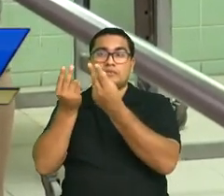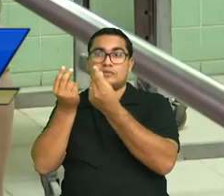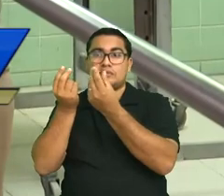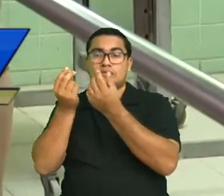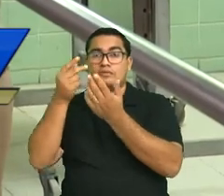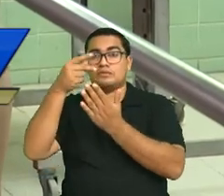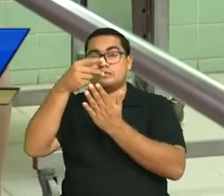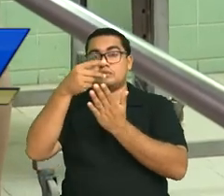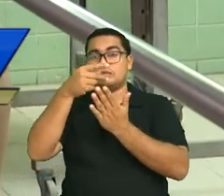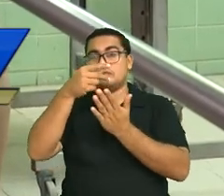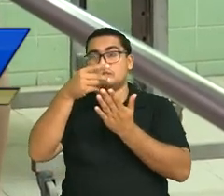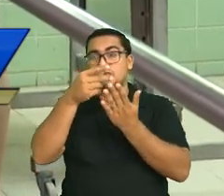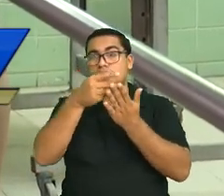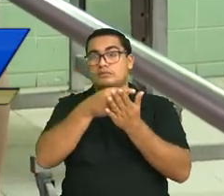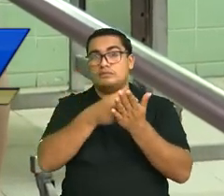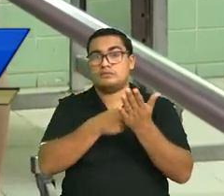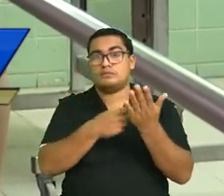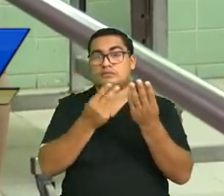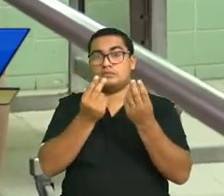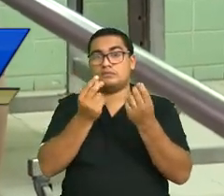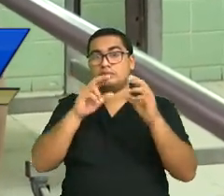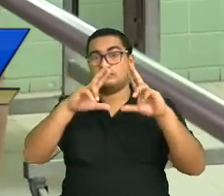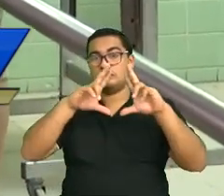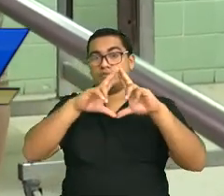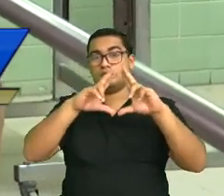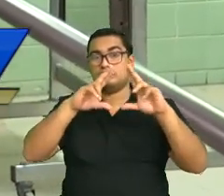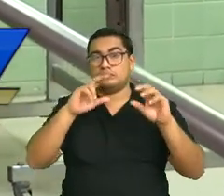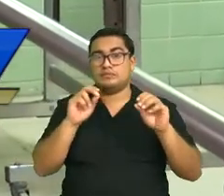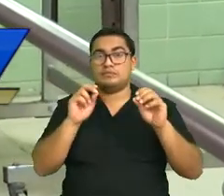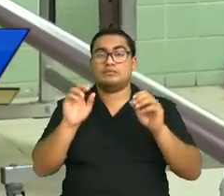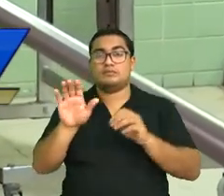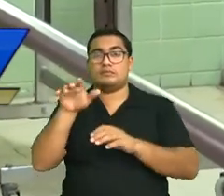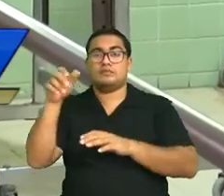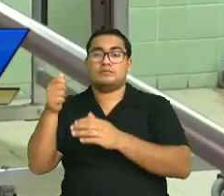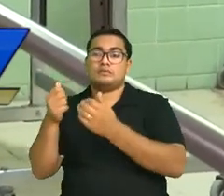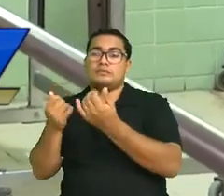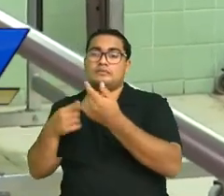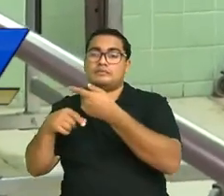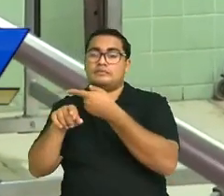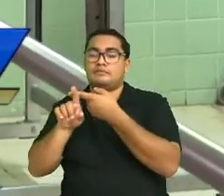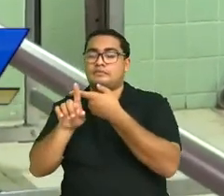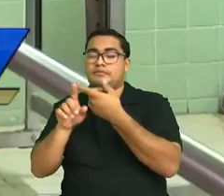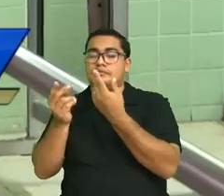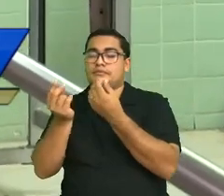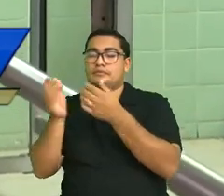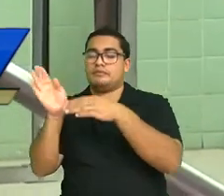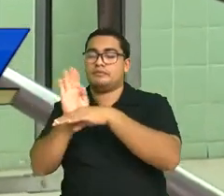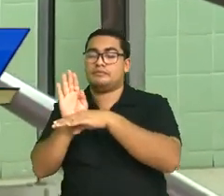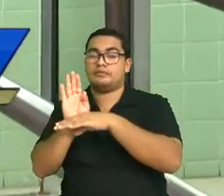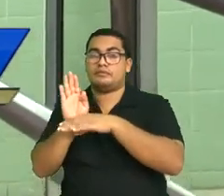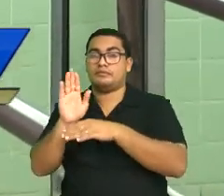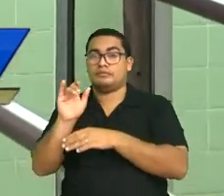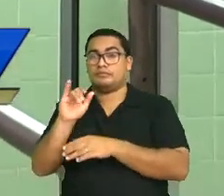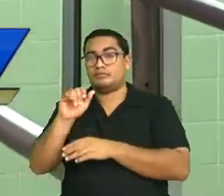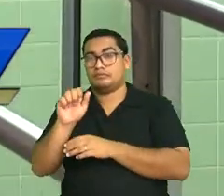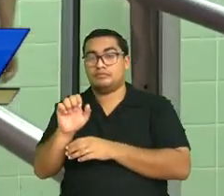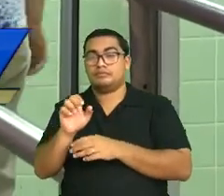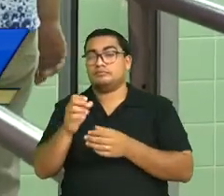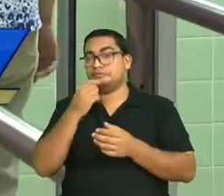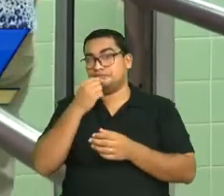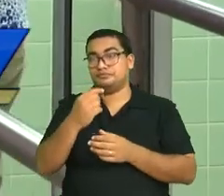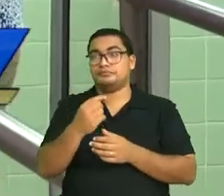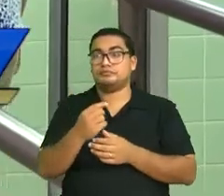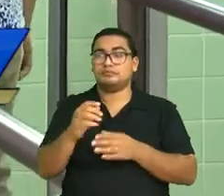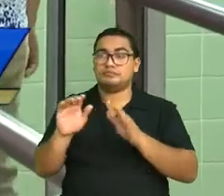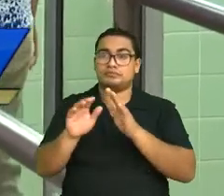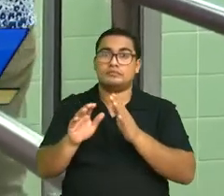Tesoro. Así importante, es, ¿no?, también los recaudos de nuestro pueblo. Claro. Y otra contraparte a partir de ese financiamiento. Compañera Camila, entender esas dimensiones